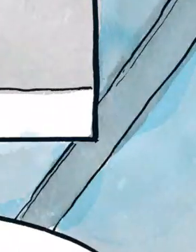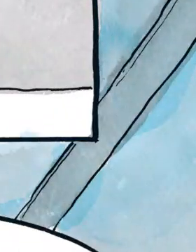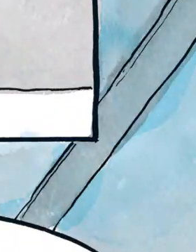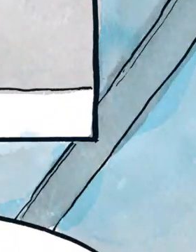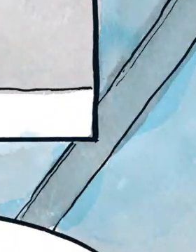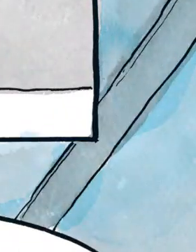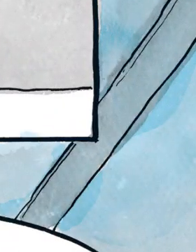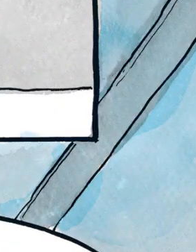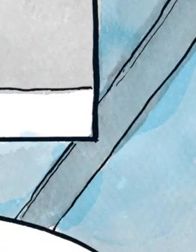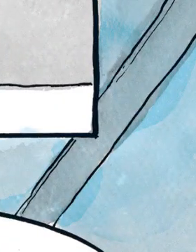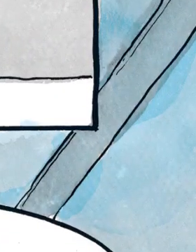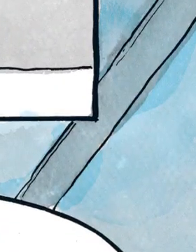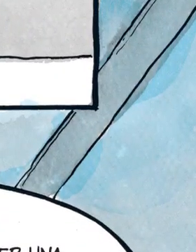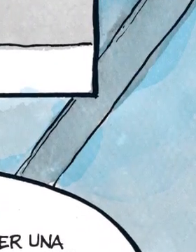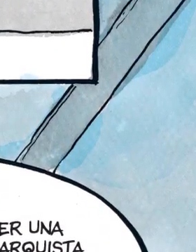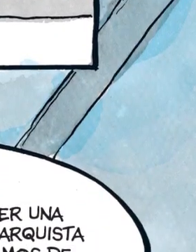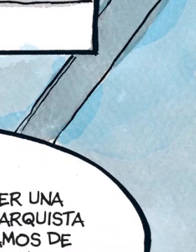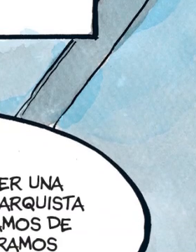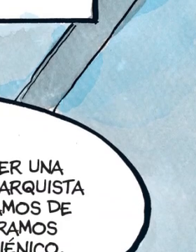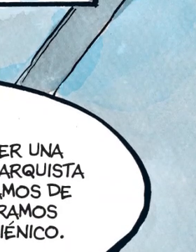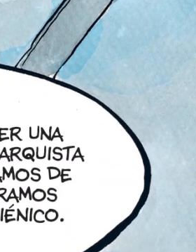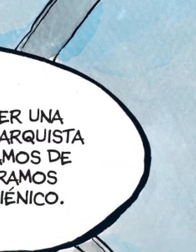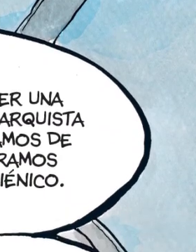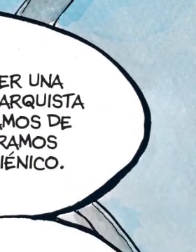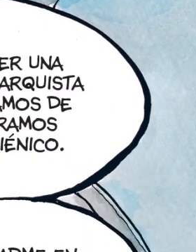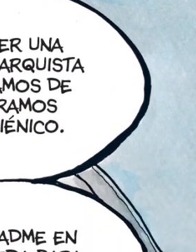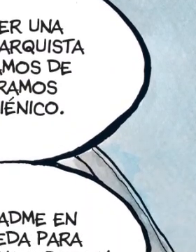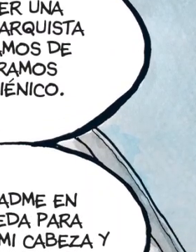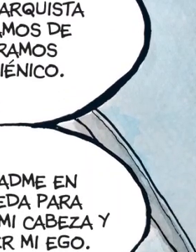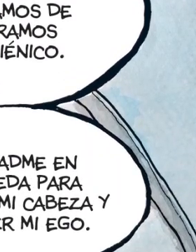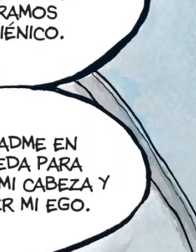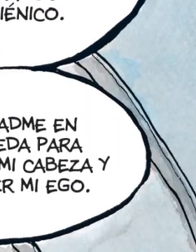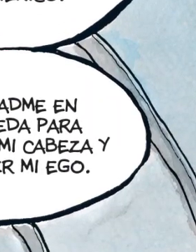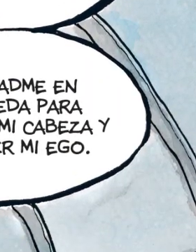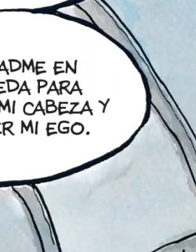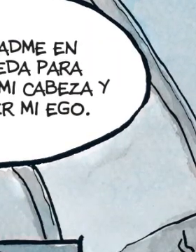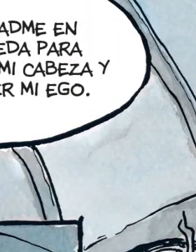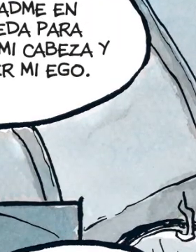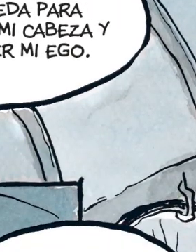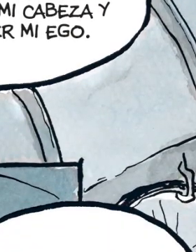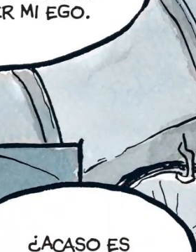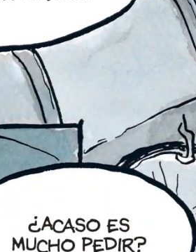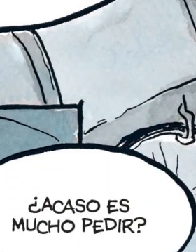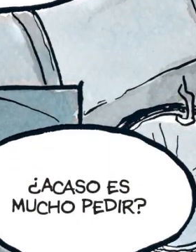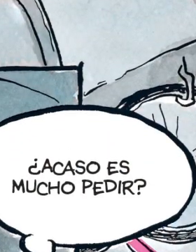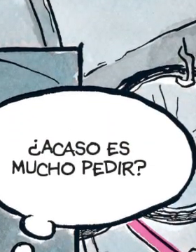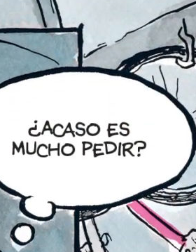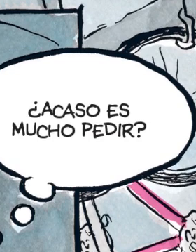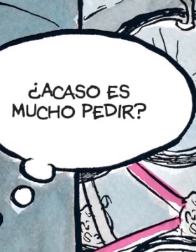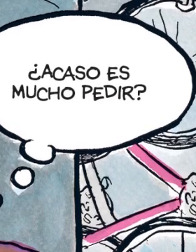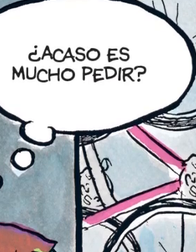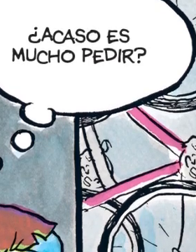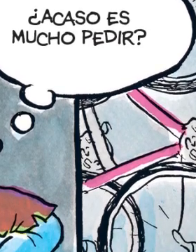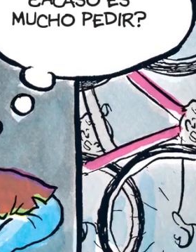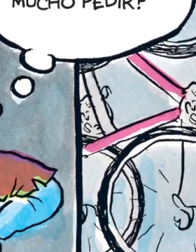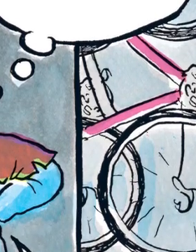sencilla, divertida sobre ese ejercicio, sobre el ejercicio, que se hizo más complicado y un poquito más oscuro. Eso